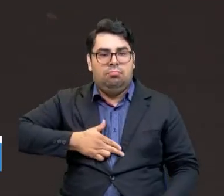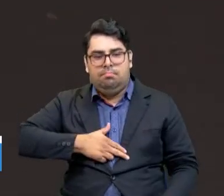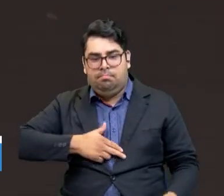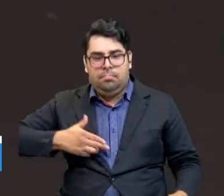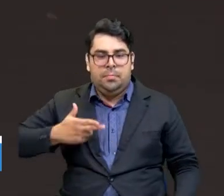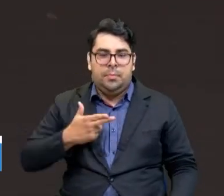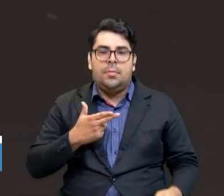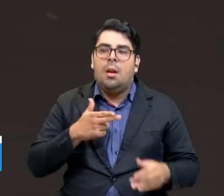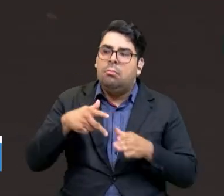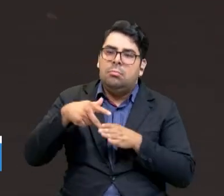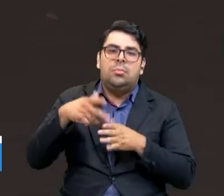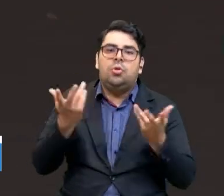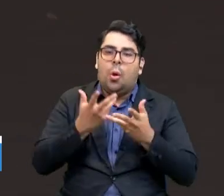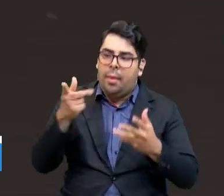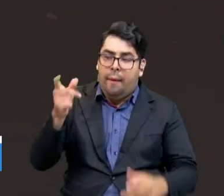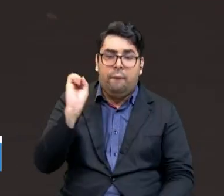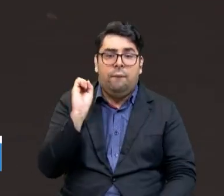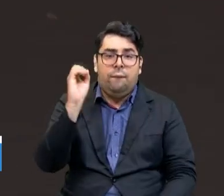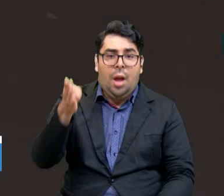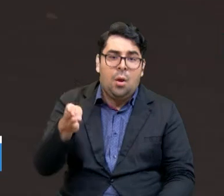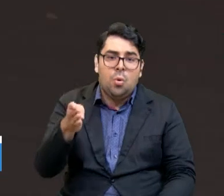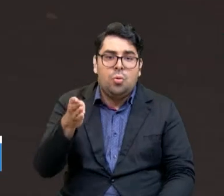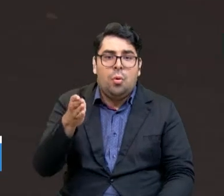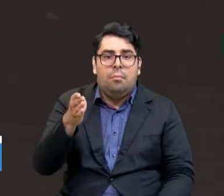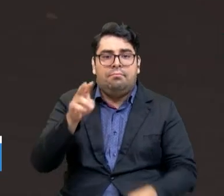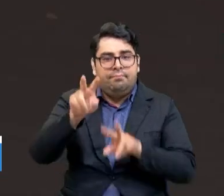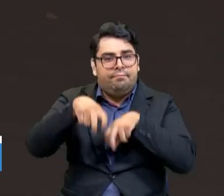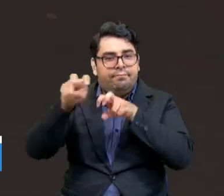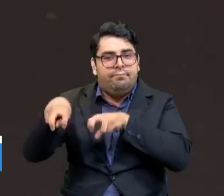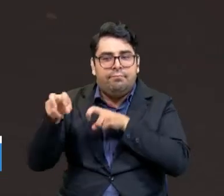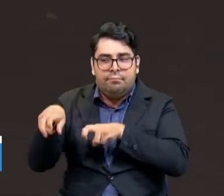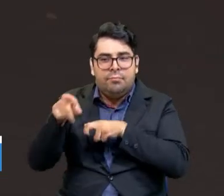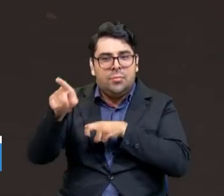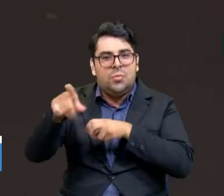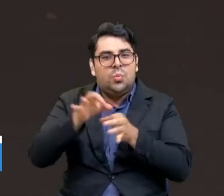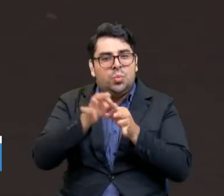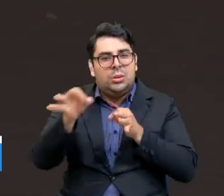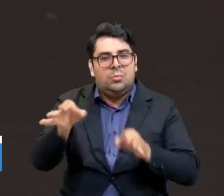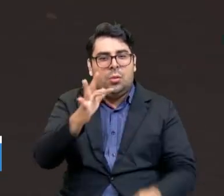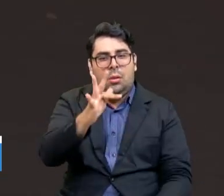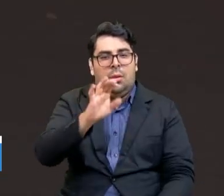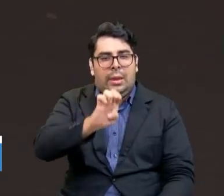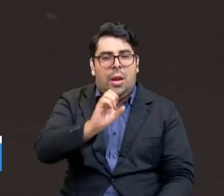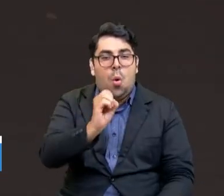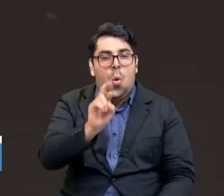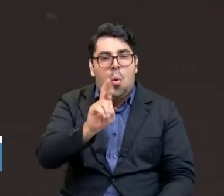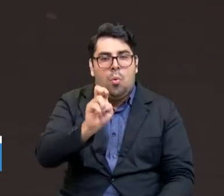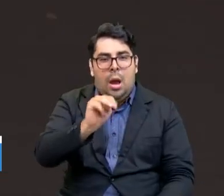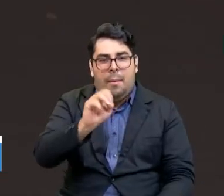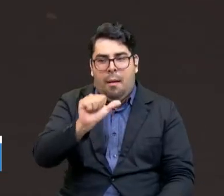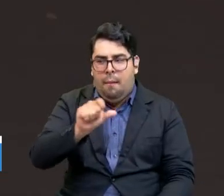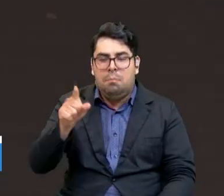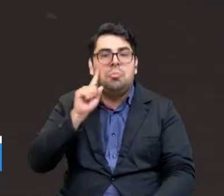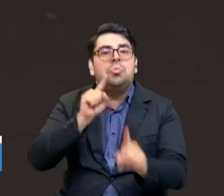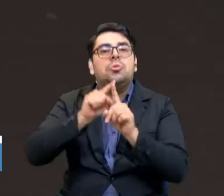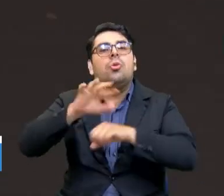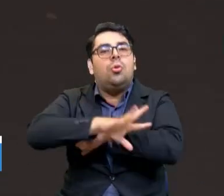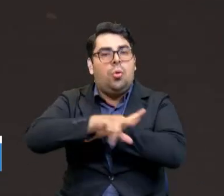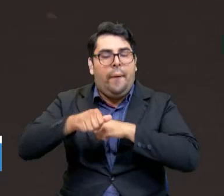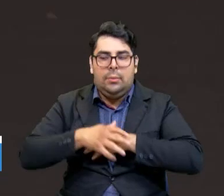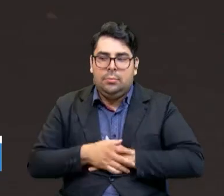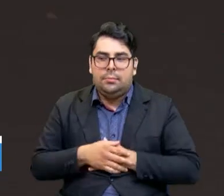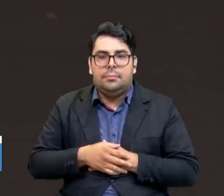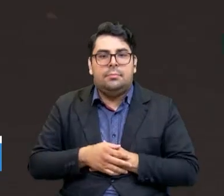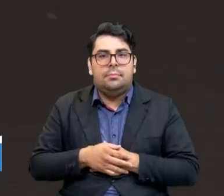Banco Agrario del municipio de Teorama para robar todo el dinero que había en su interior. Se presume que el total